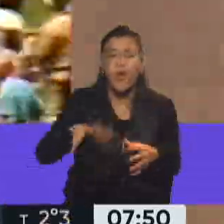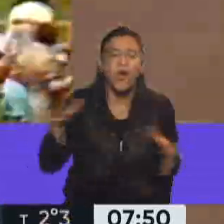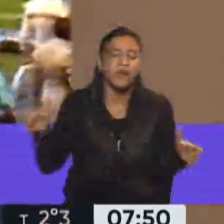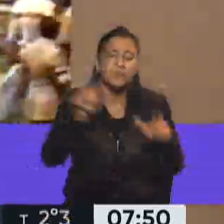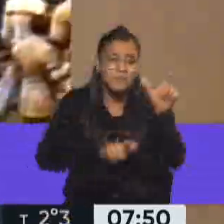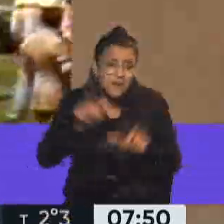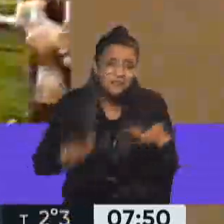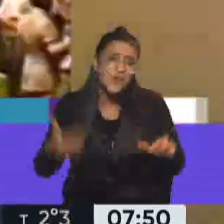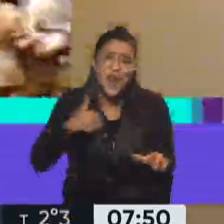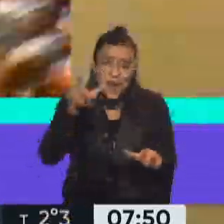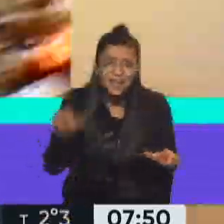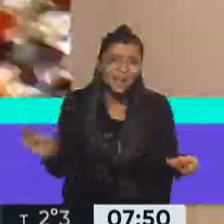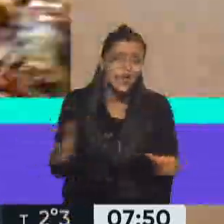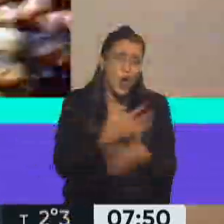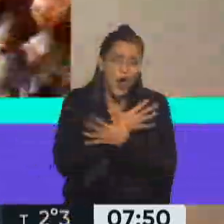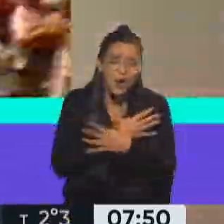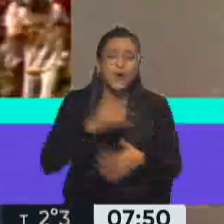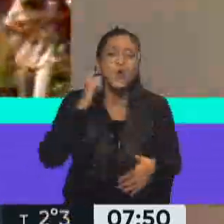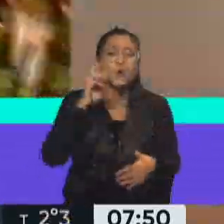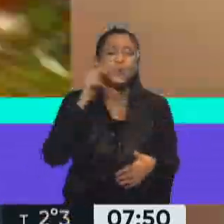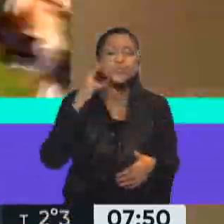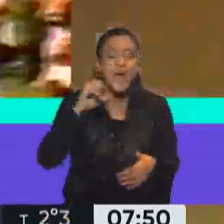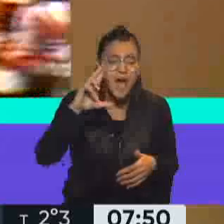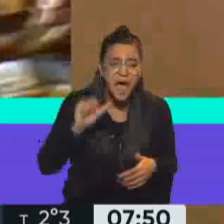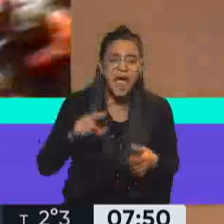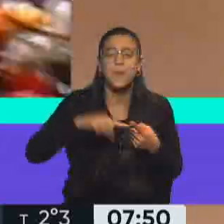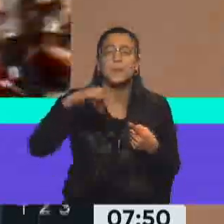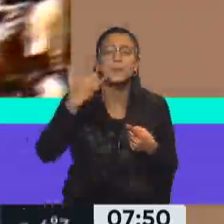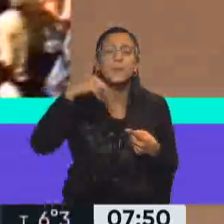gente en nuestro país para burruchaga cumplido